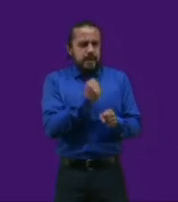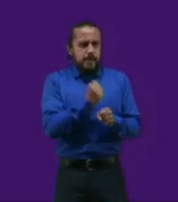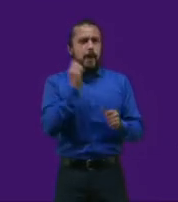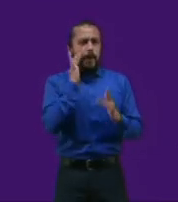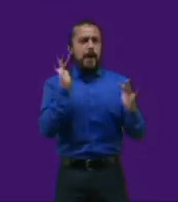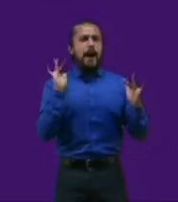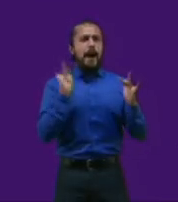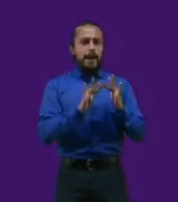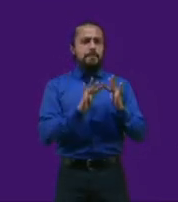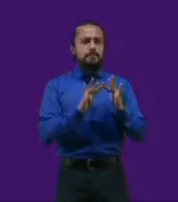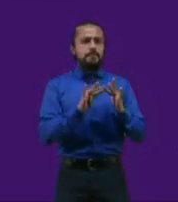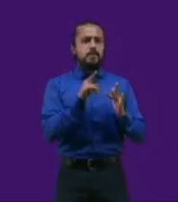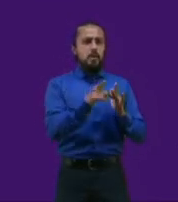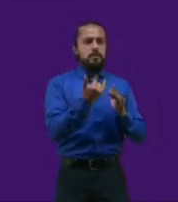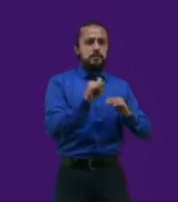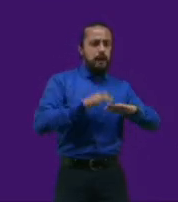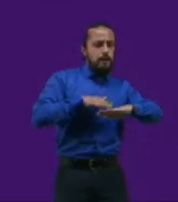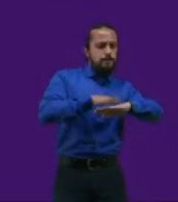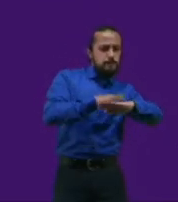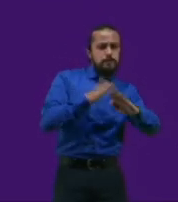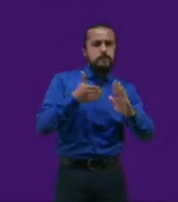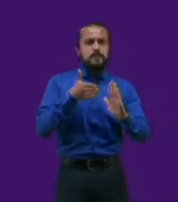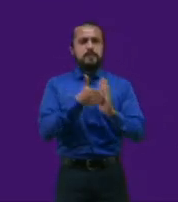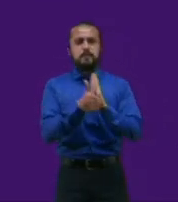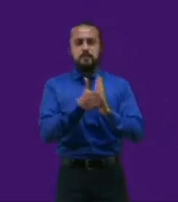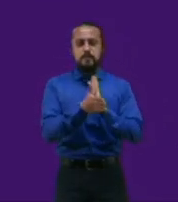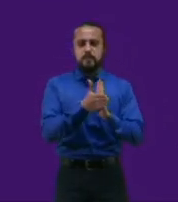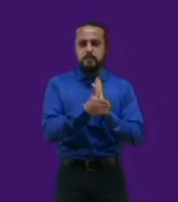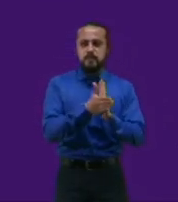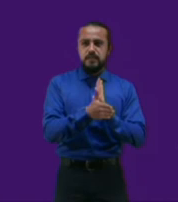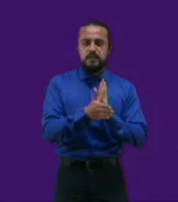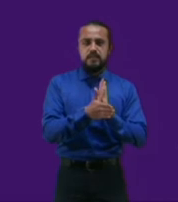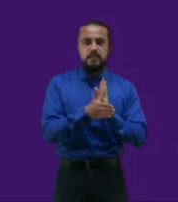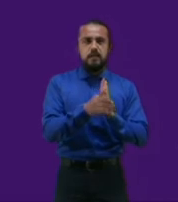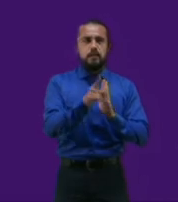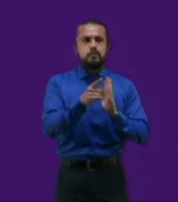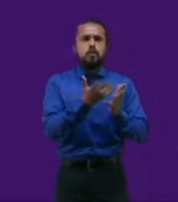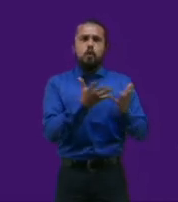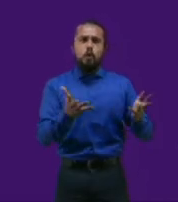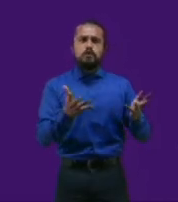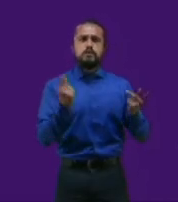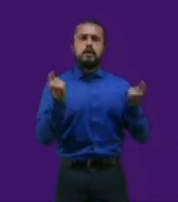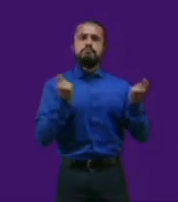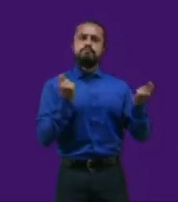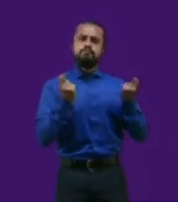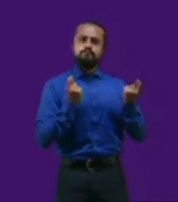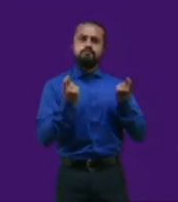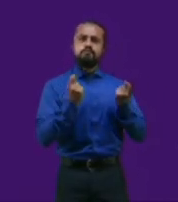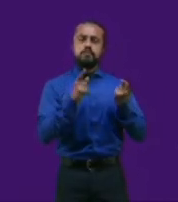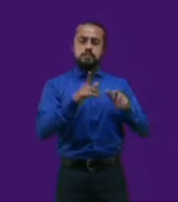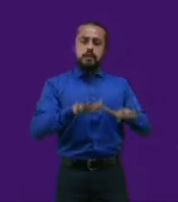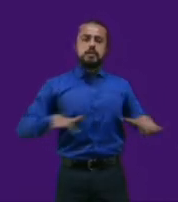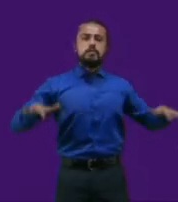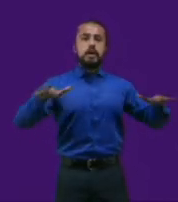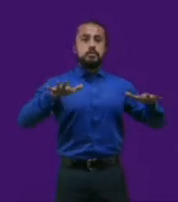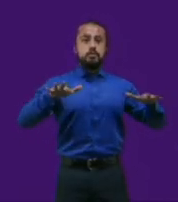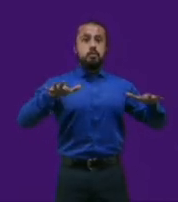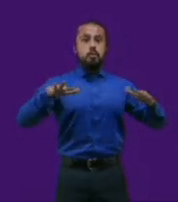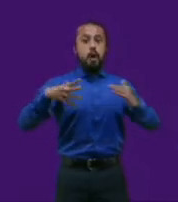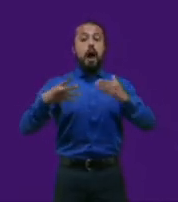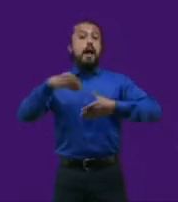disasociaciones y está in the business y on the business, o sea, como que mira las cosas no solo metidas desde el negocio, sino por fuera, para tener